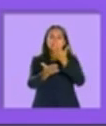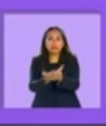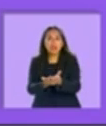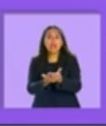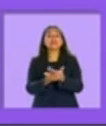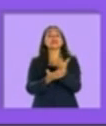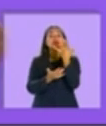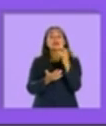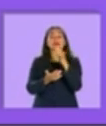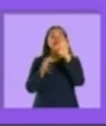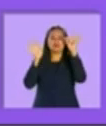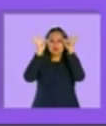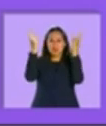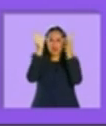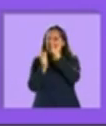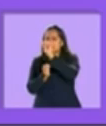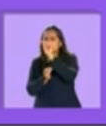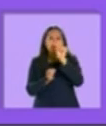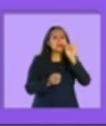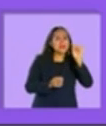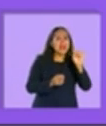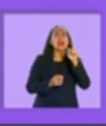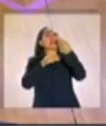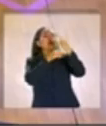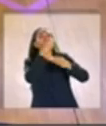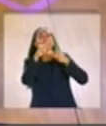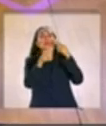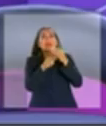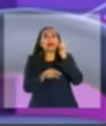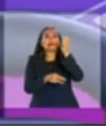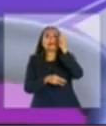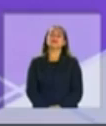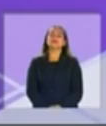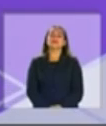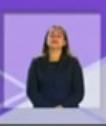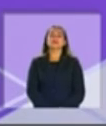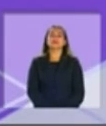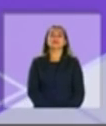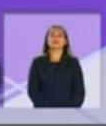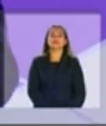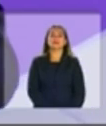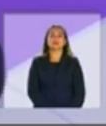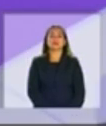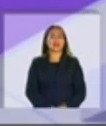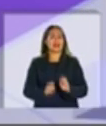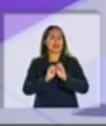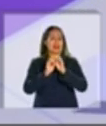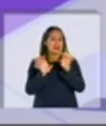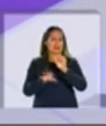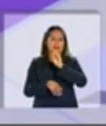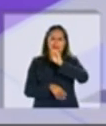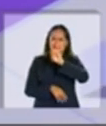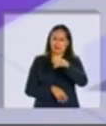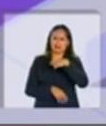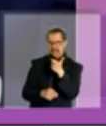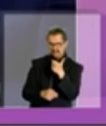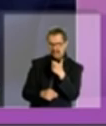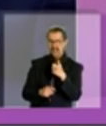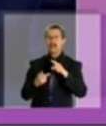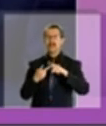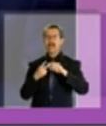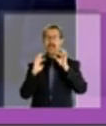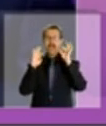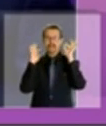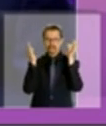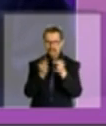Me pareció un poco extrema la participación de los moderadores. ¿No? Sobre todo la de Yuridia, creo